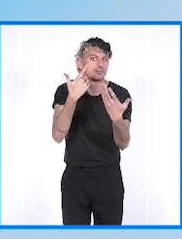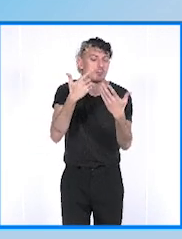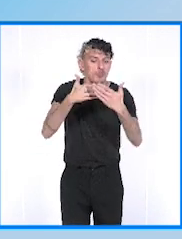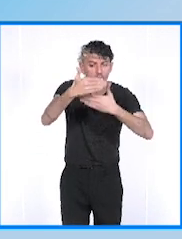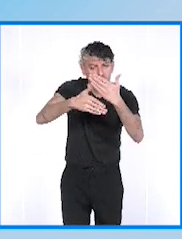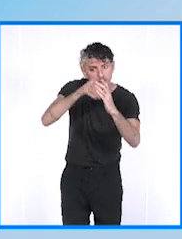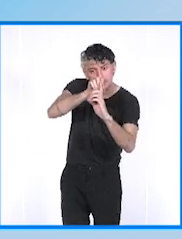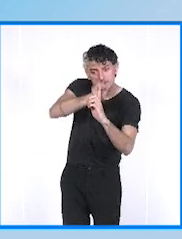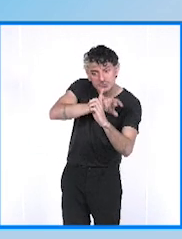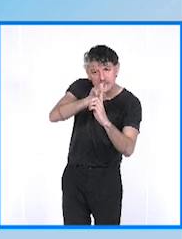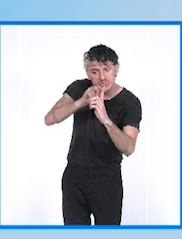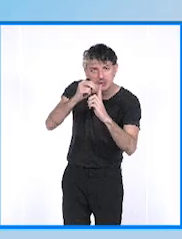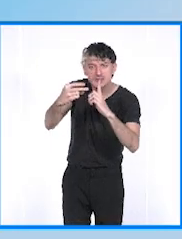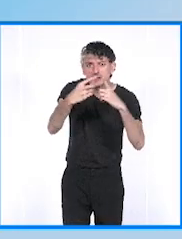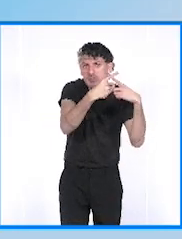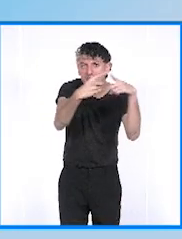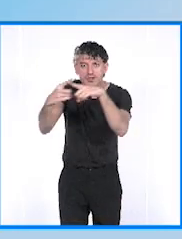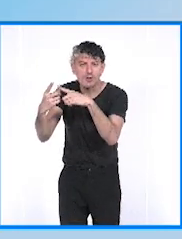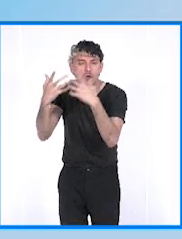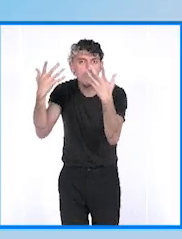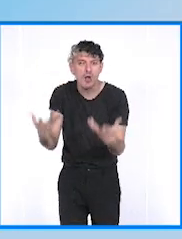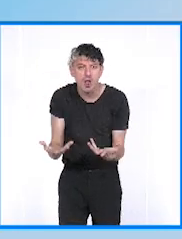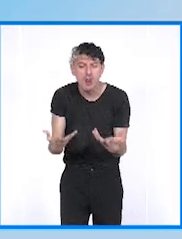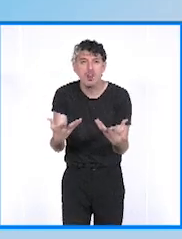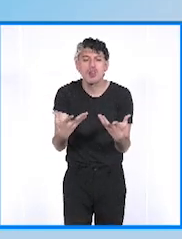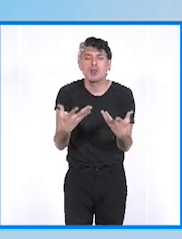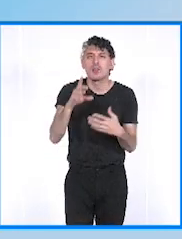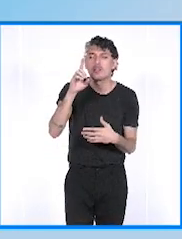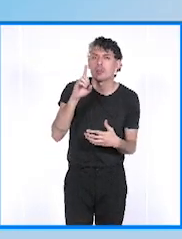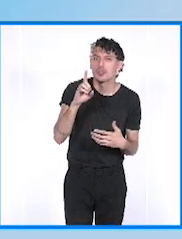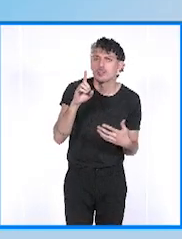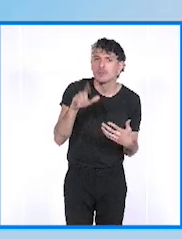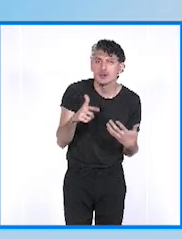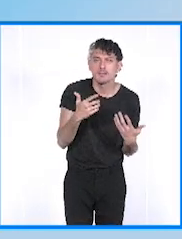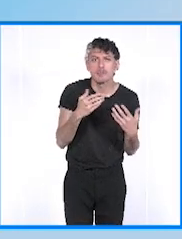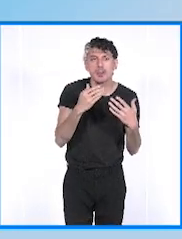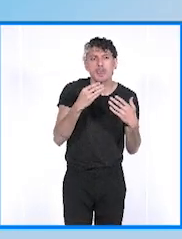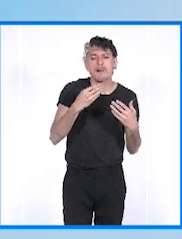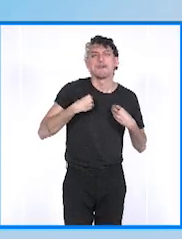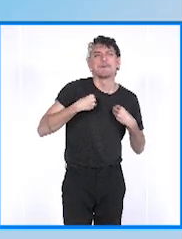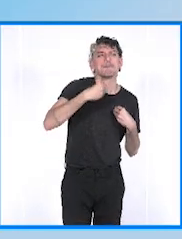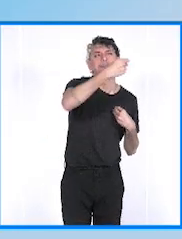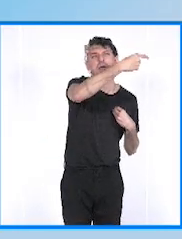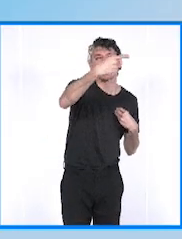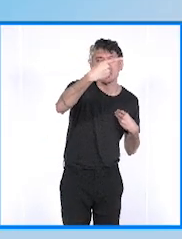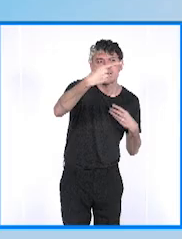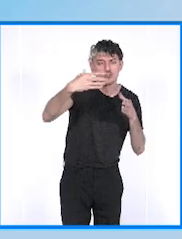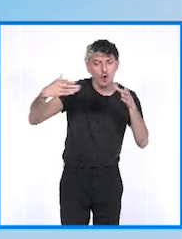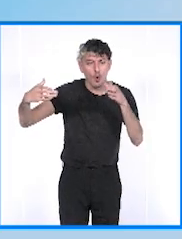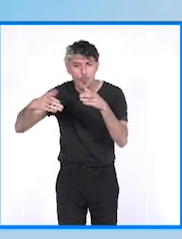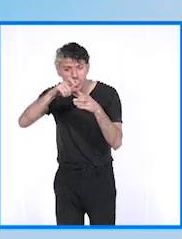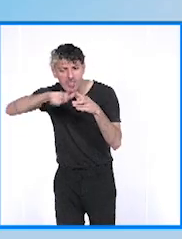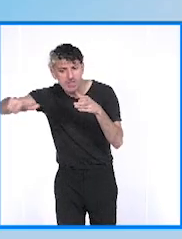este proceso de desinstitucionalización Cuáles son las diferentes formas de percibir a eh esas viviendas dentro de la comunidad y bueno tener un